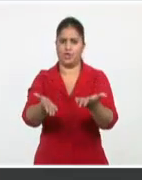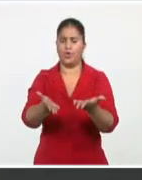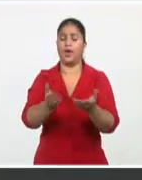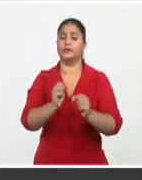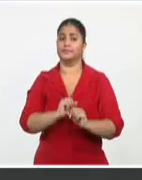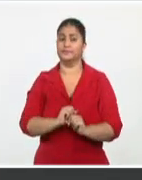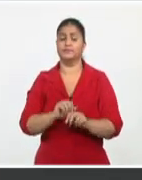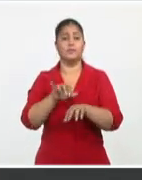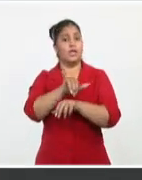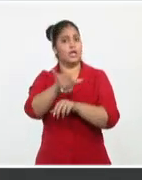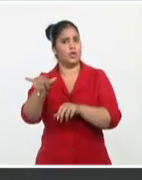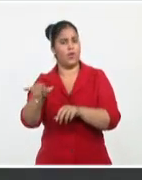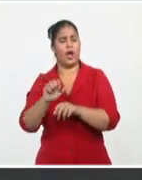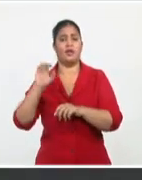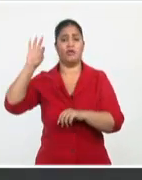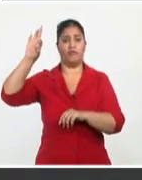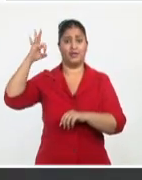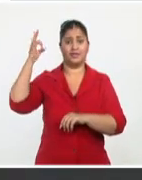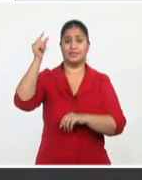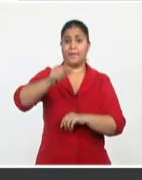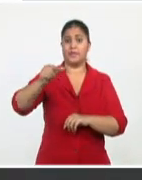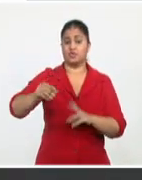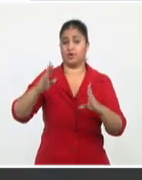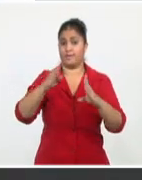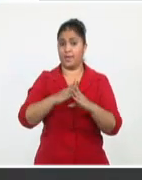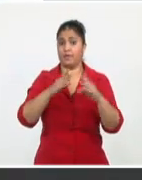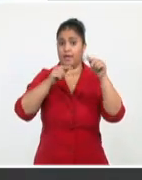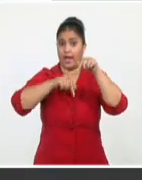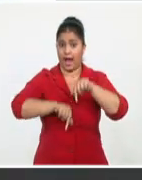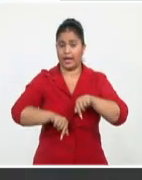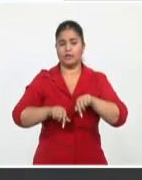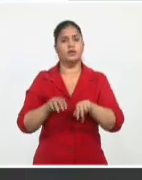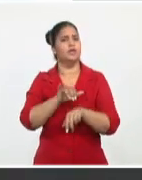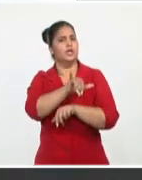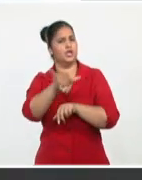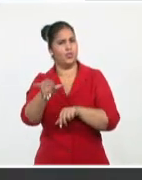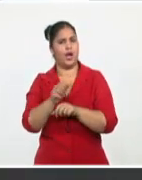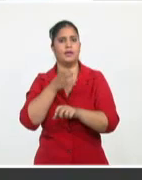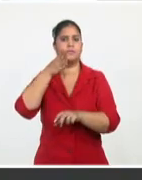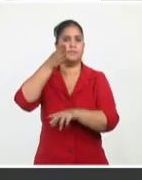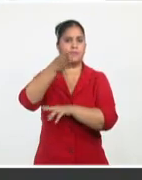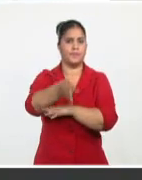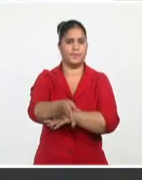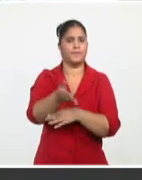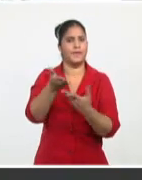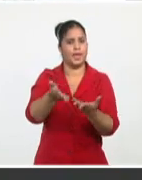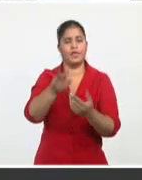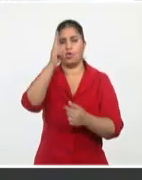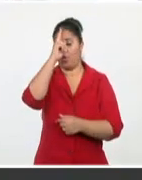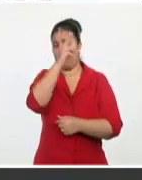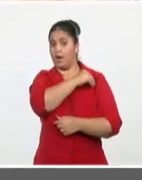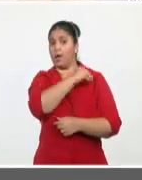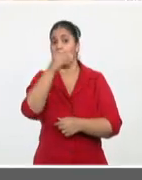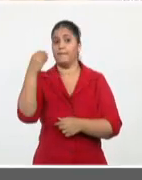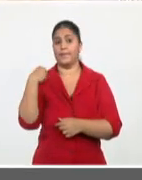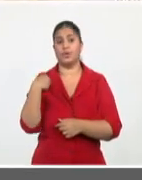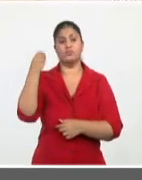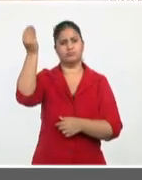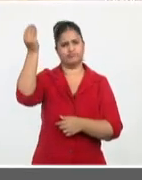los amigos de Cuba en Francia se refirieron a la ayuda del contingente internacional de médicos especializados en situaciones de